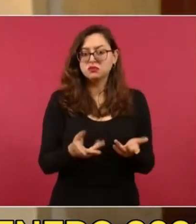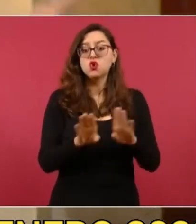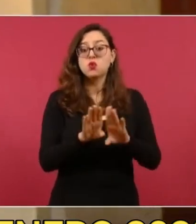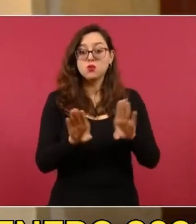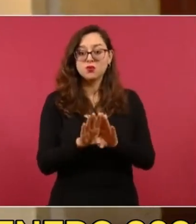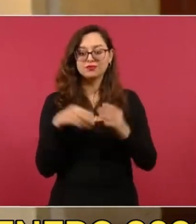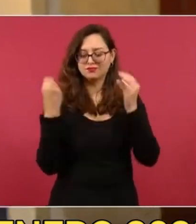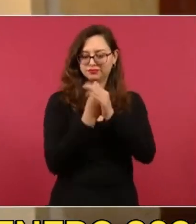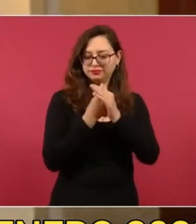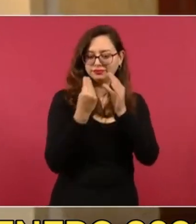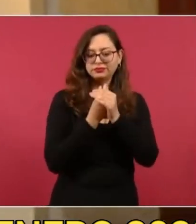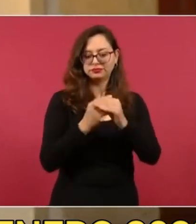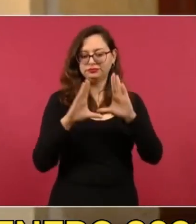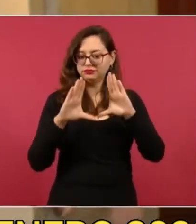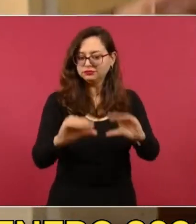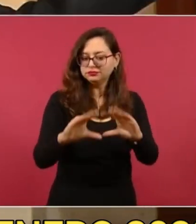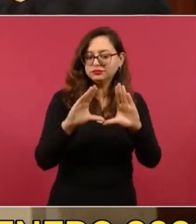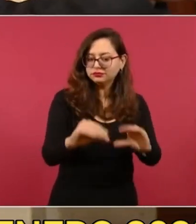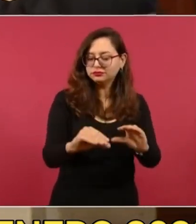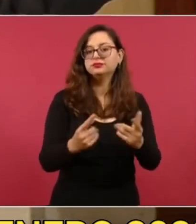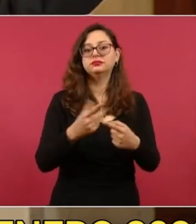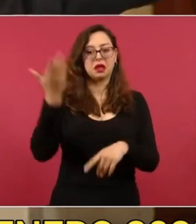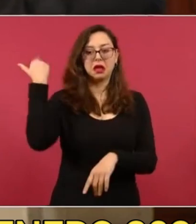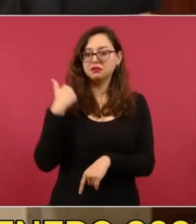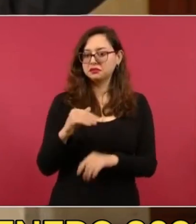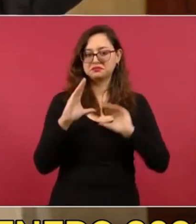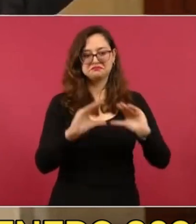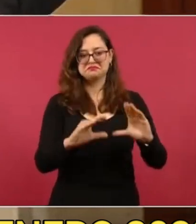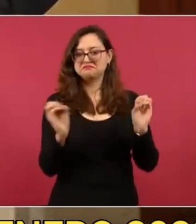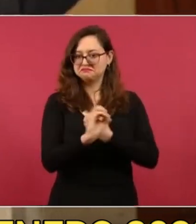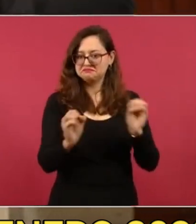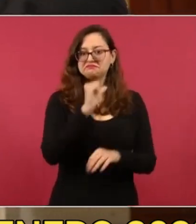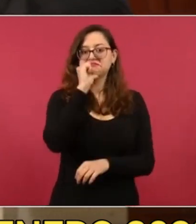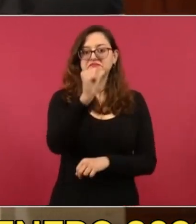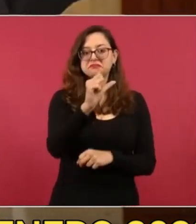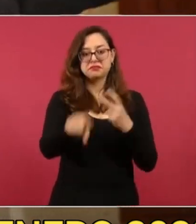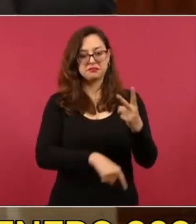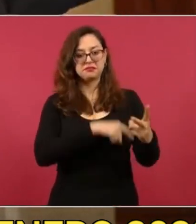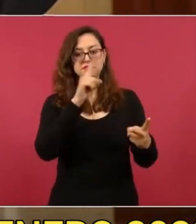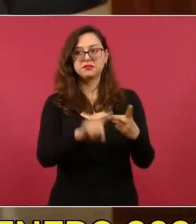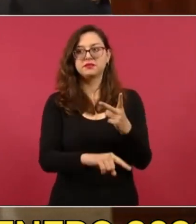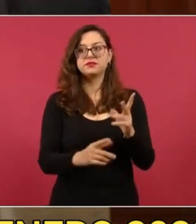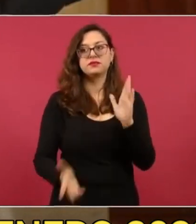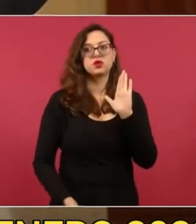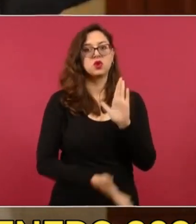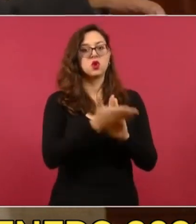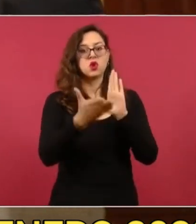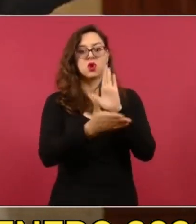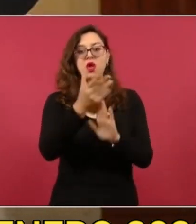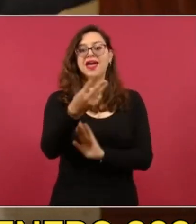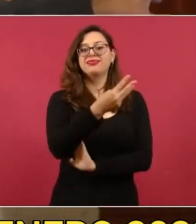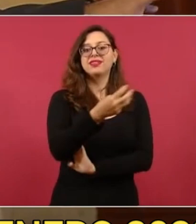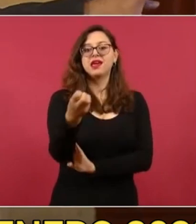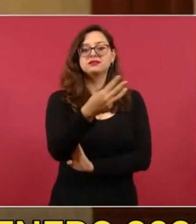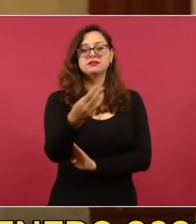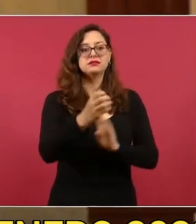que no había, implica la construcción hasta ahora de cerca de 300 cuarteles